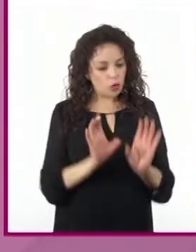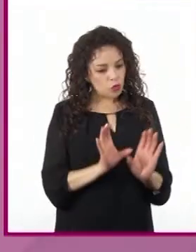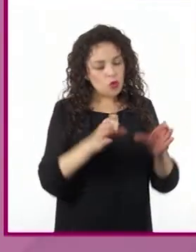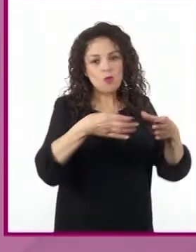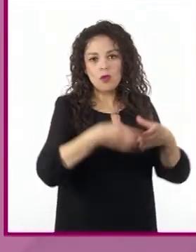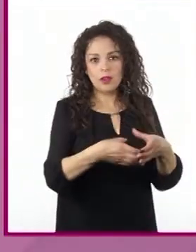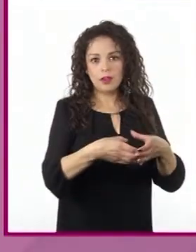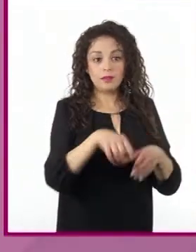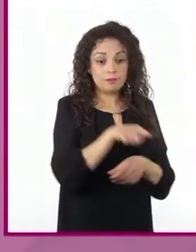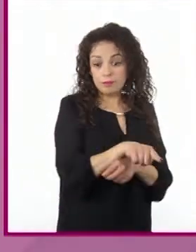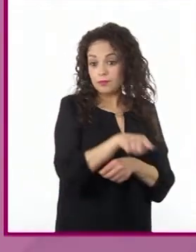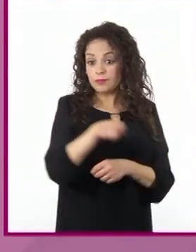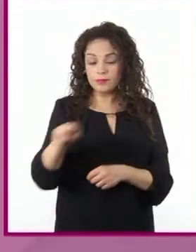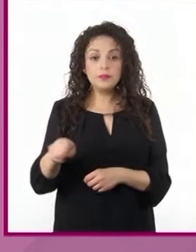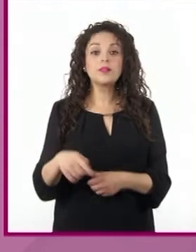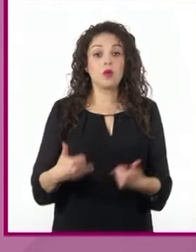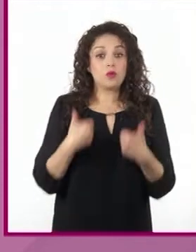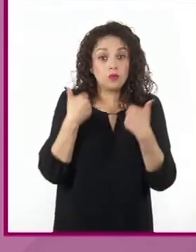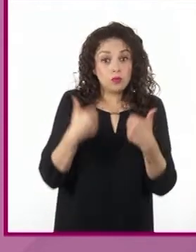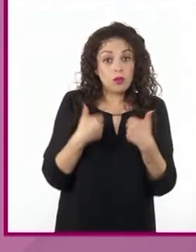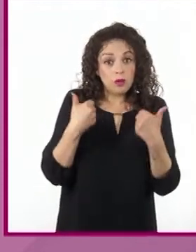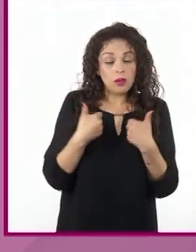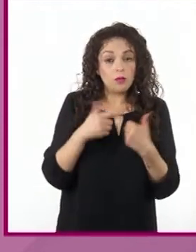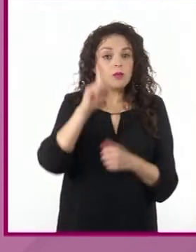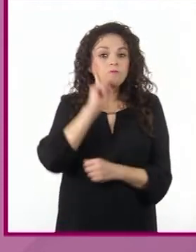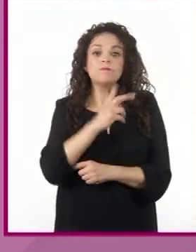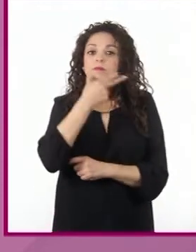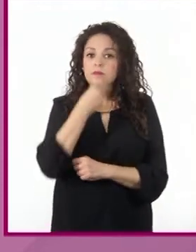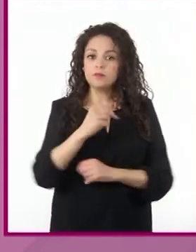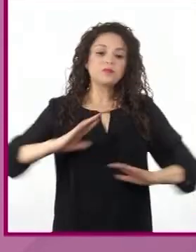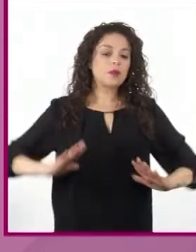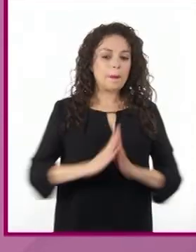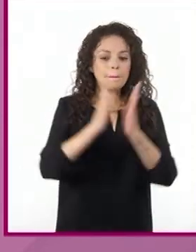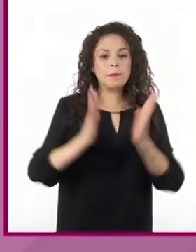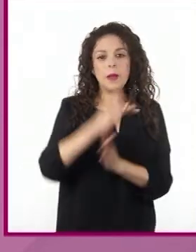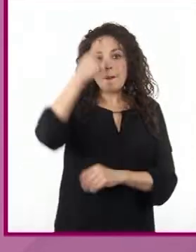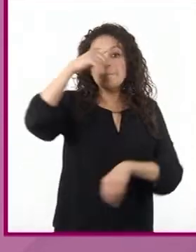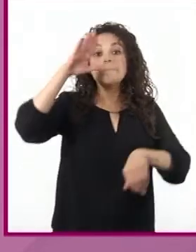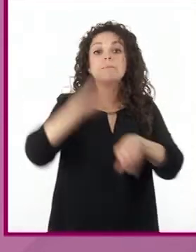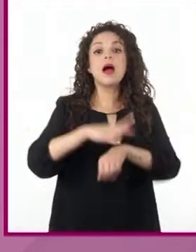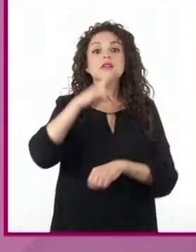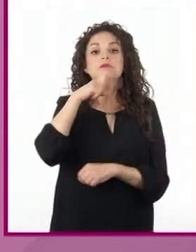En él, las y los adolescentes participan para mejorar su entorno.